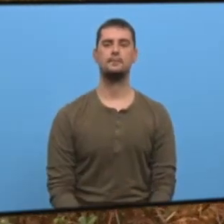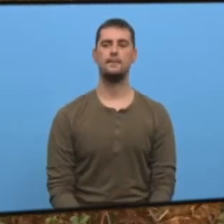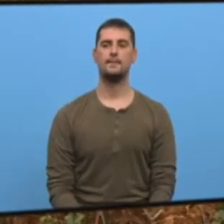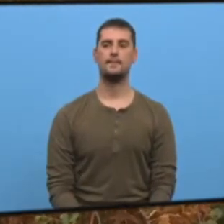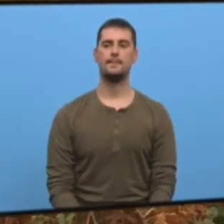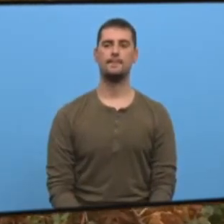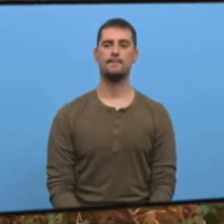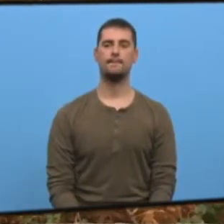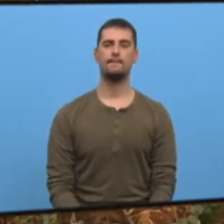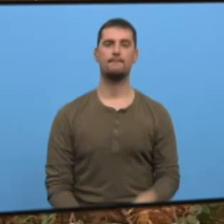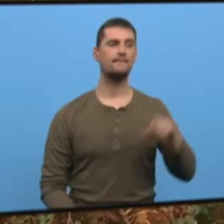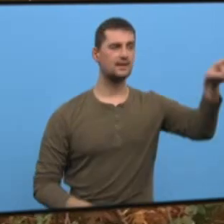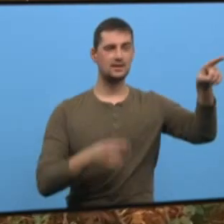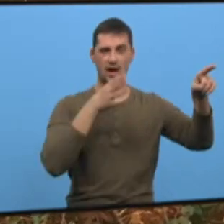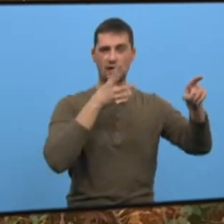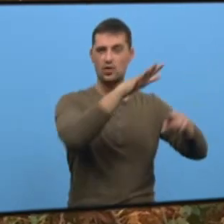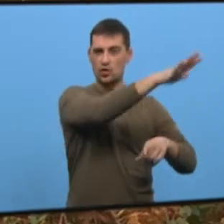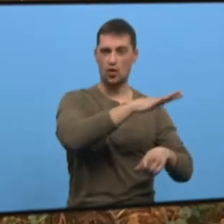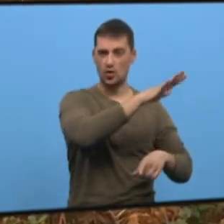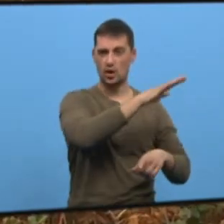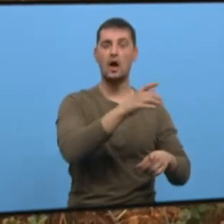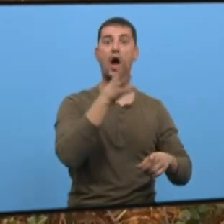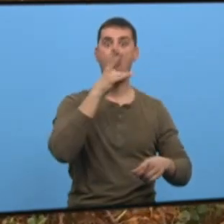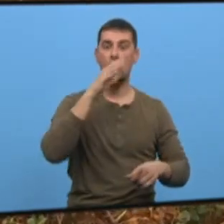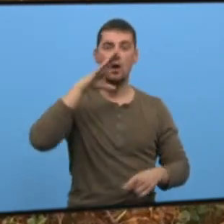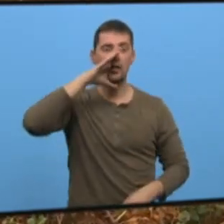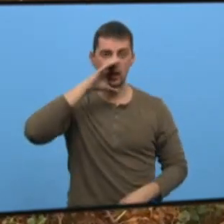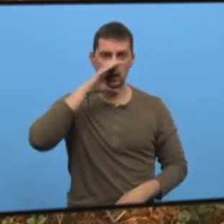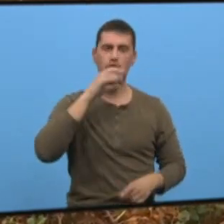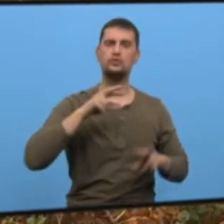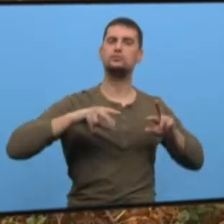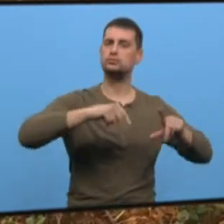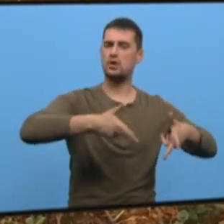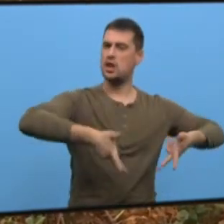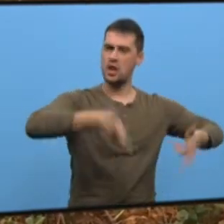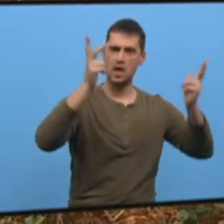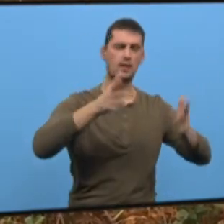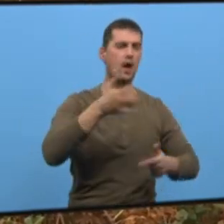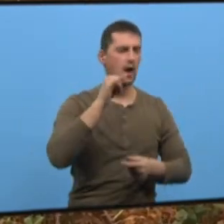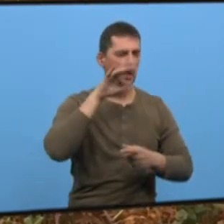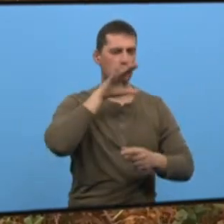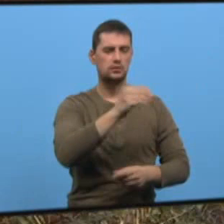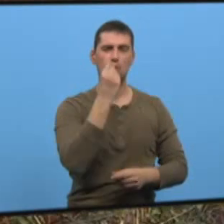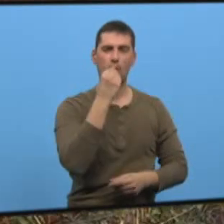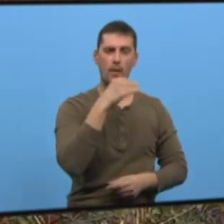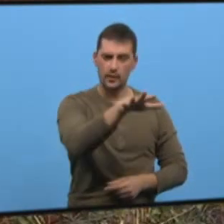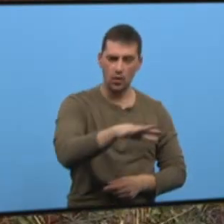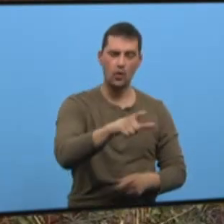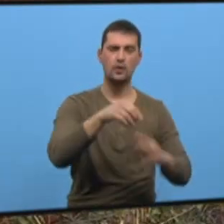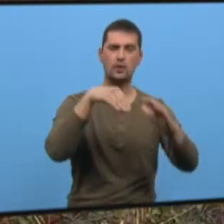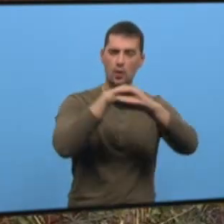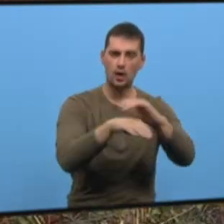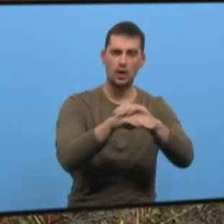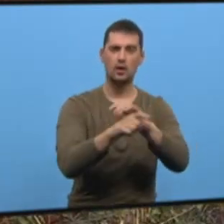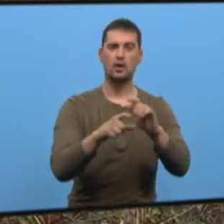freedo que andan puercos son 21as refos sol